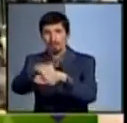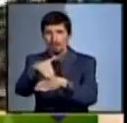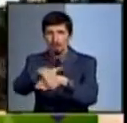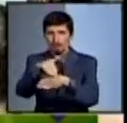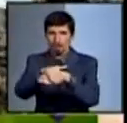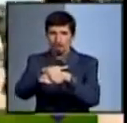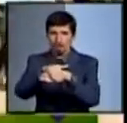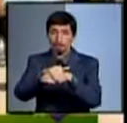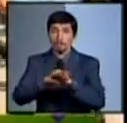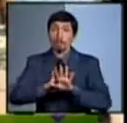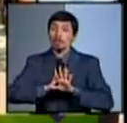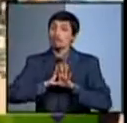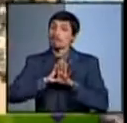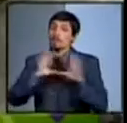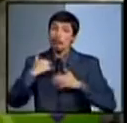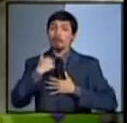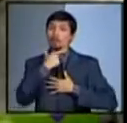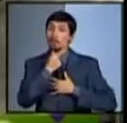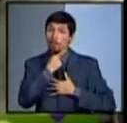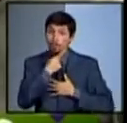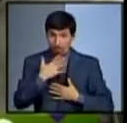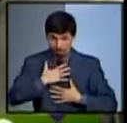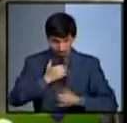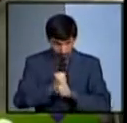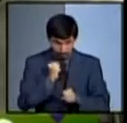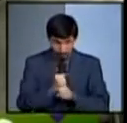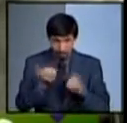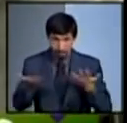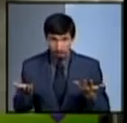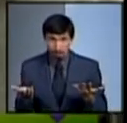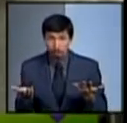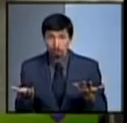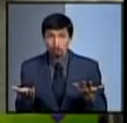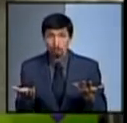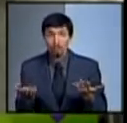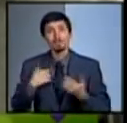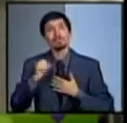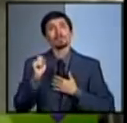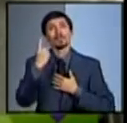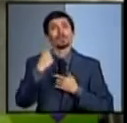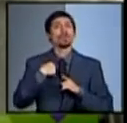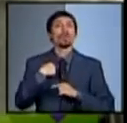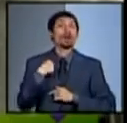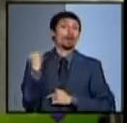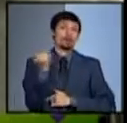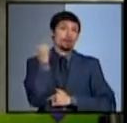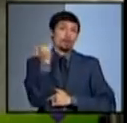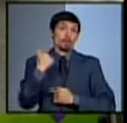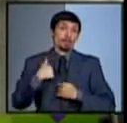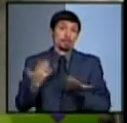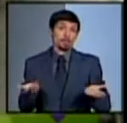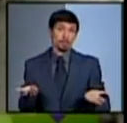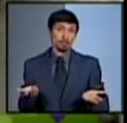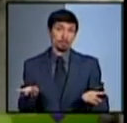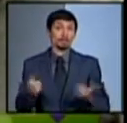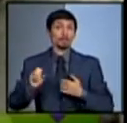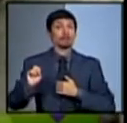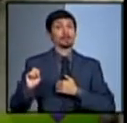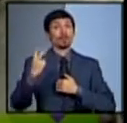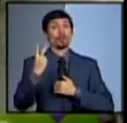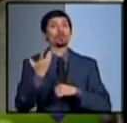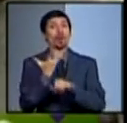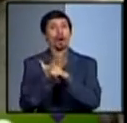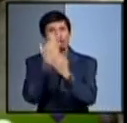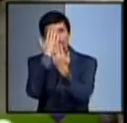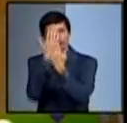Lo que más me gusta del trabajo es que, primero, porque es independiente y segundo, porque hay un